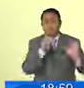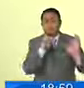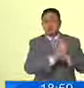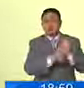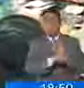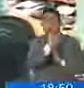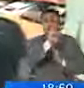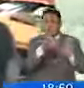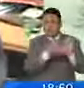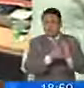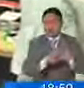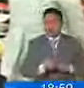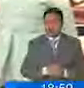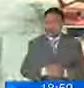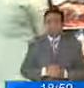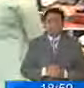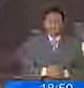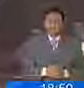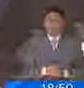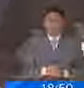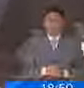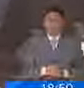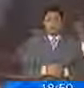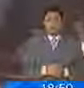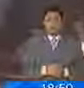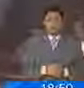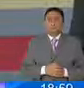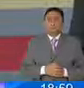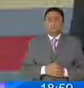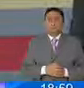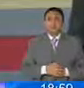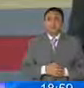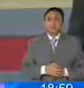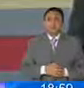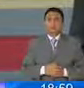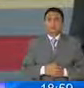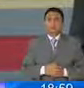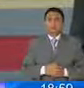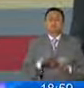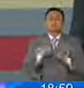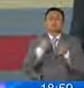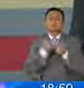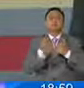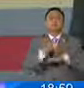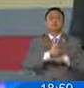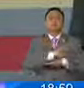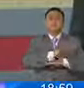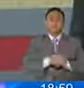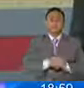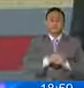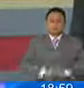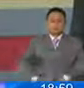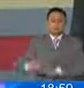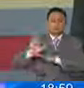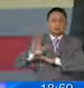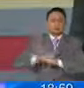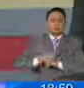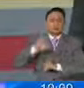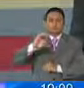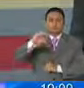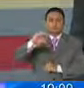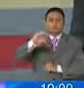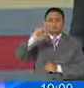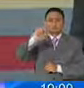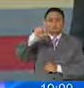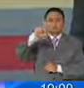inconstitucionalidad. Informó Héctor Romero. La Asamblea Nacional posesionó a Carlos Vaca Mancheno como el nuevo fiscal